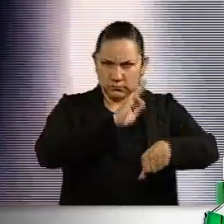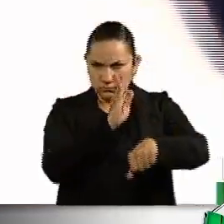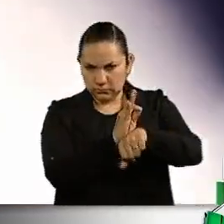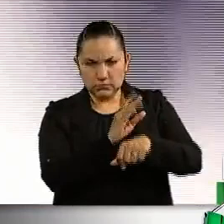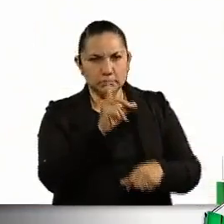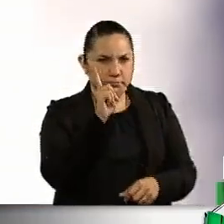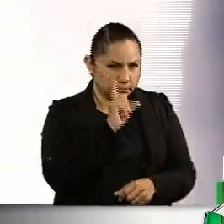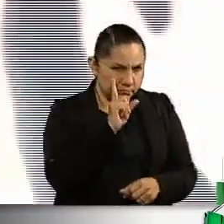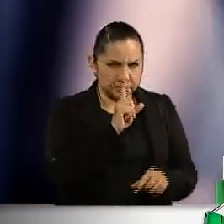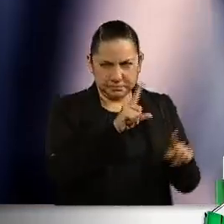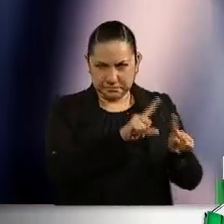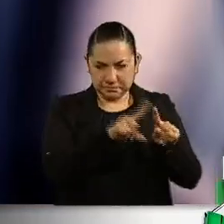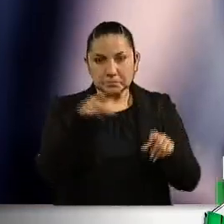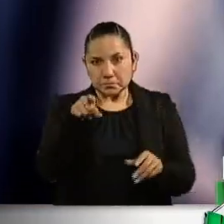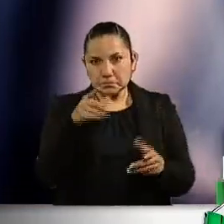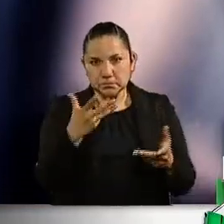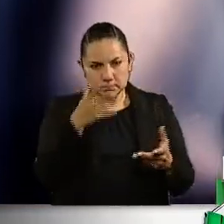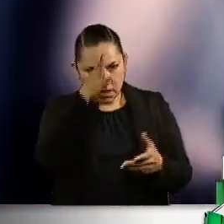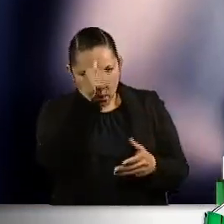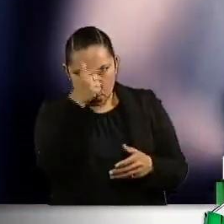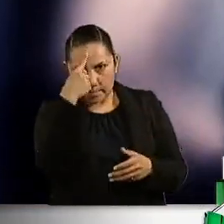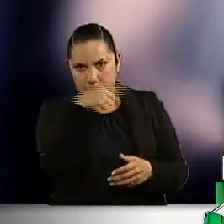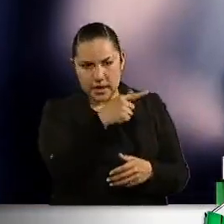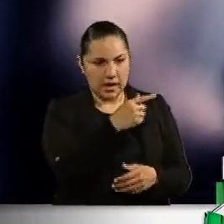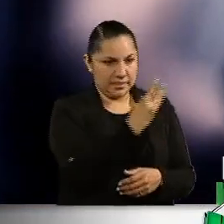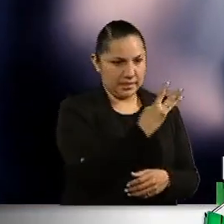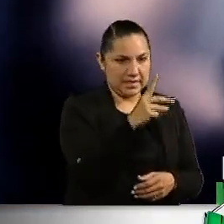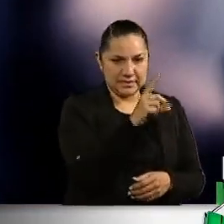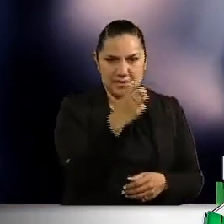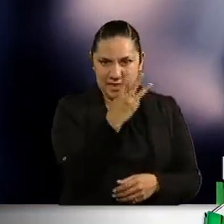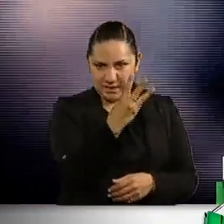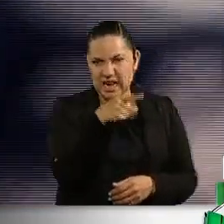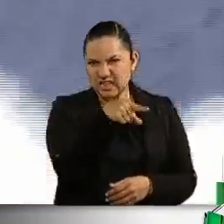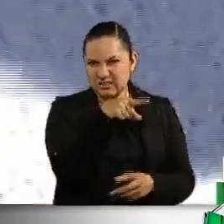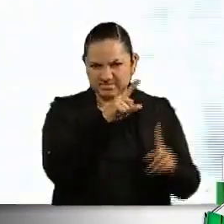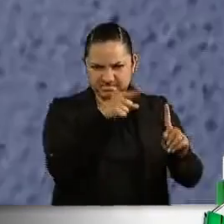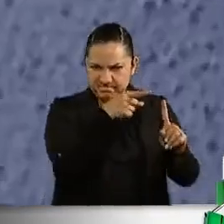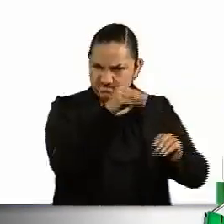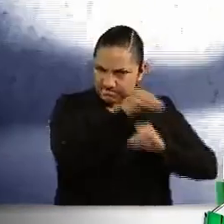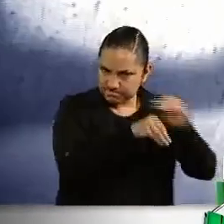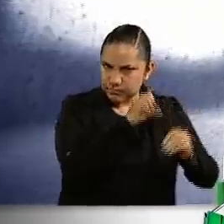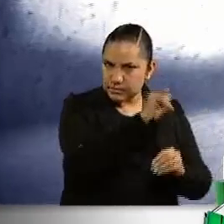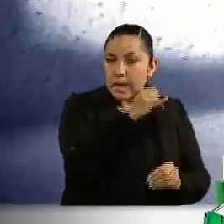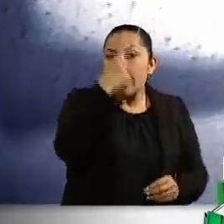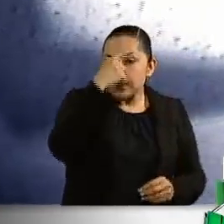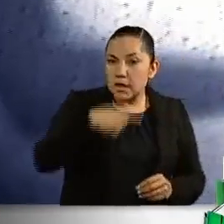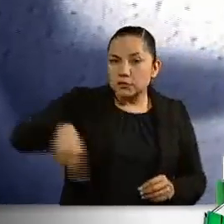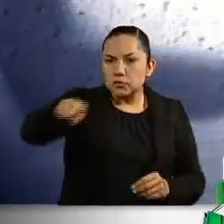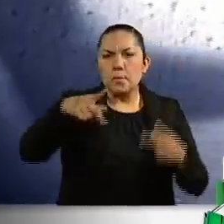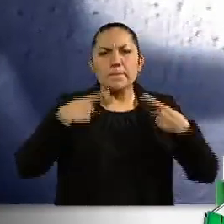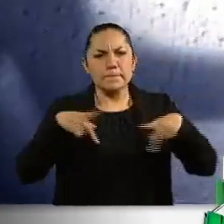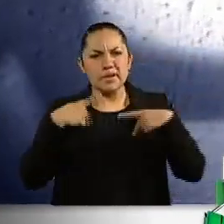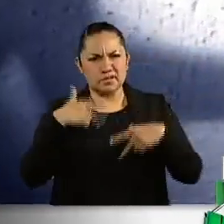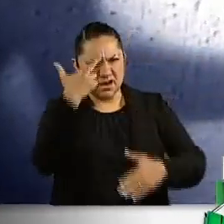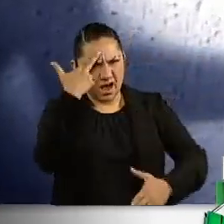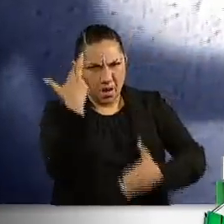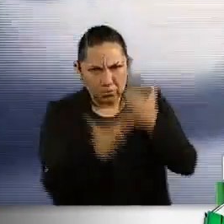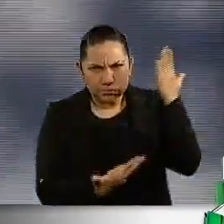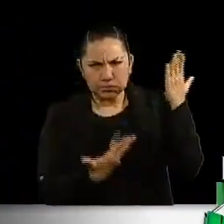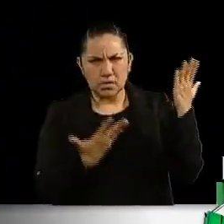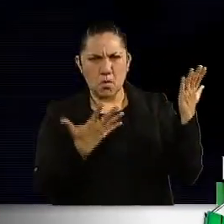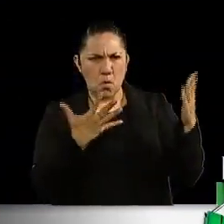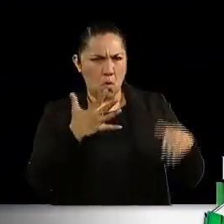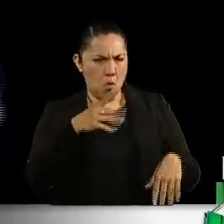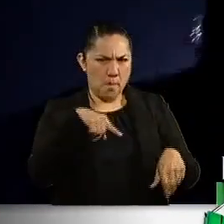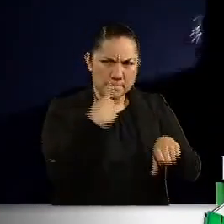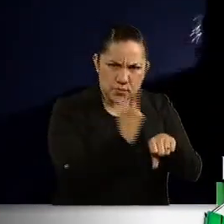denominada 3 de 3 para evitar que agresores sexuales, violadores o deudores alimentarios asuman cargos públicos o participen en la